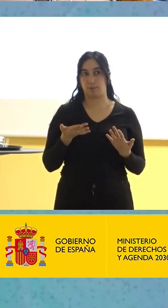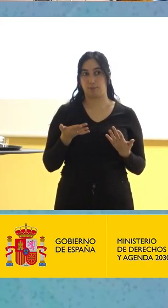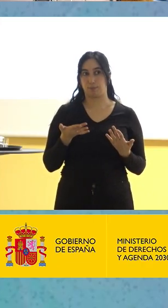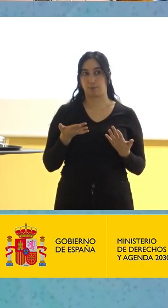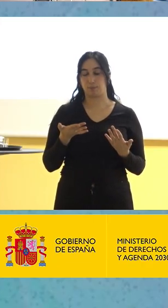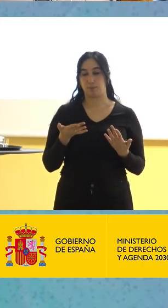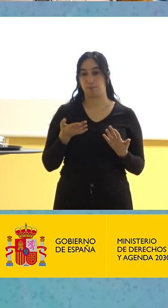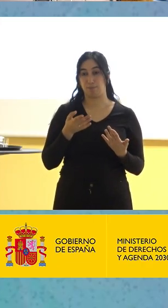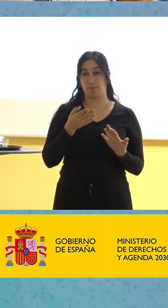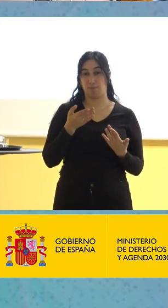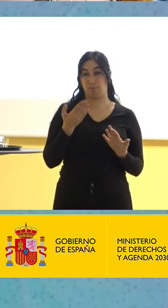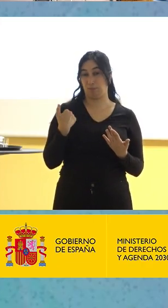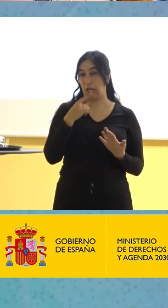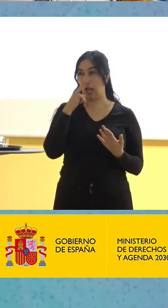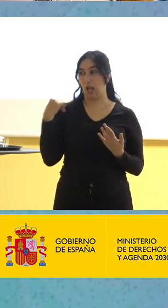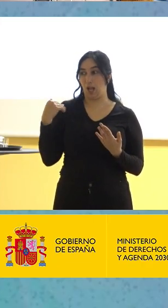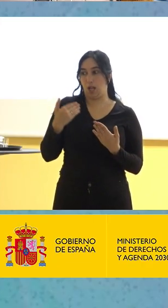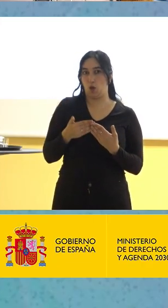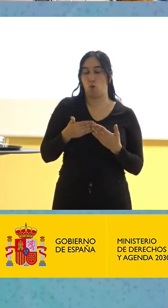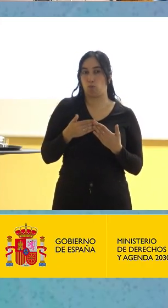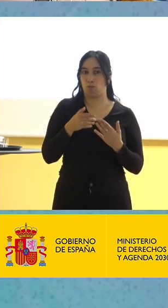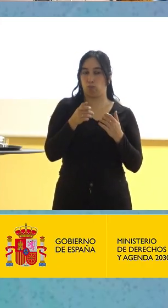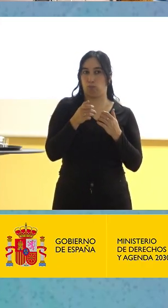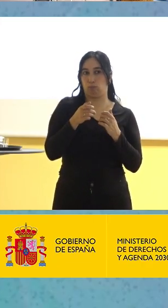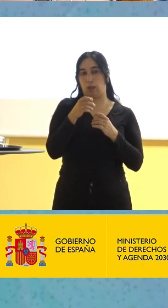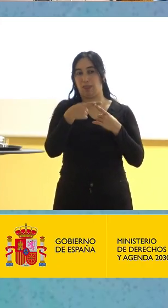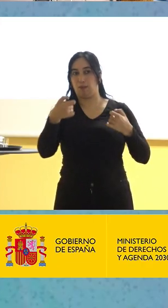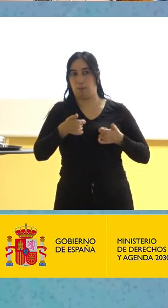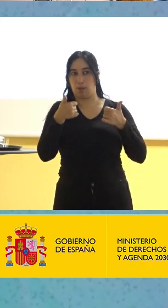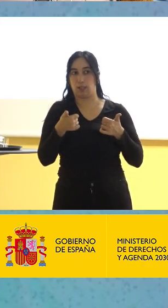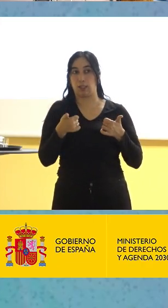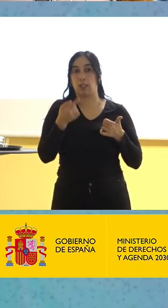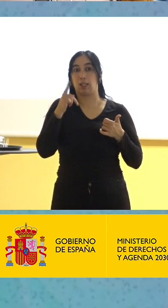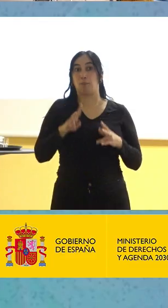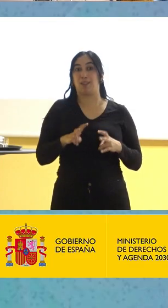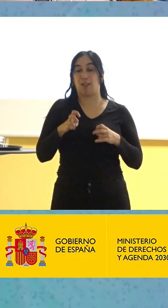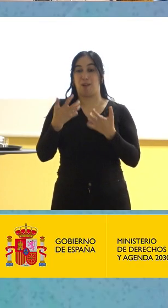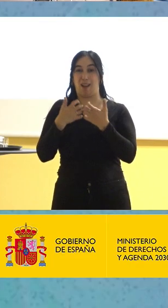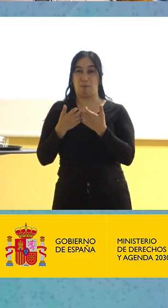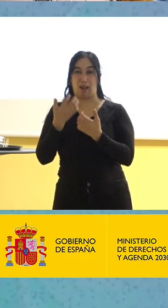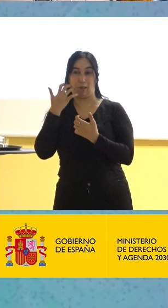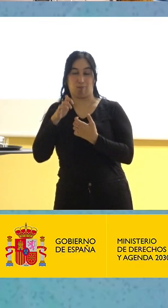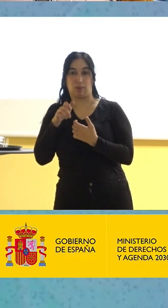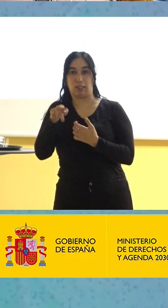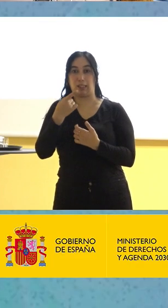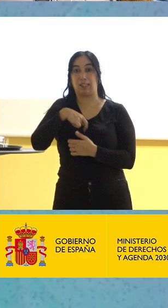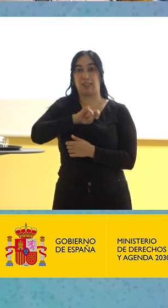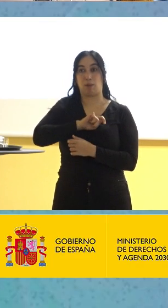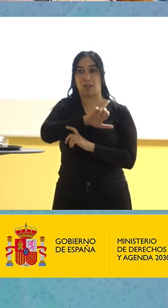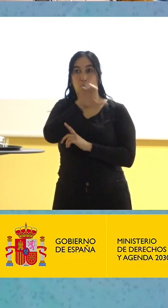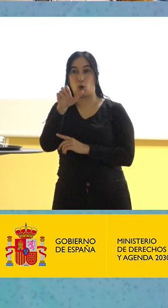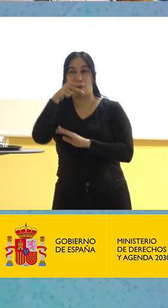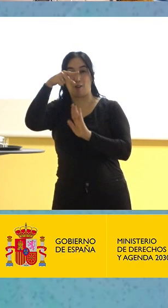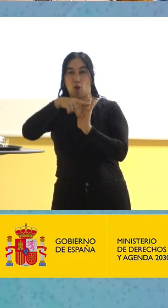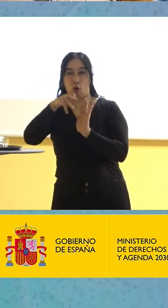ha aumentado en el último año, ¿no? Y en cuanto a dispositivos huérfanos, encontramos que actualmente ni en España ni en Europa existe una